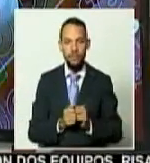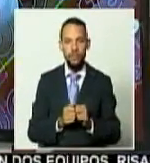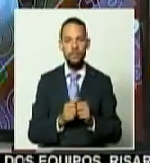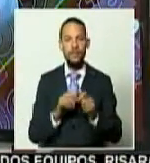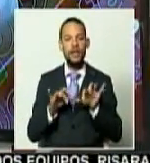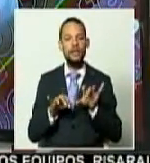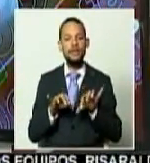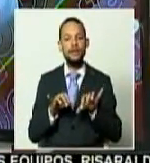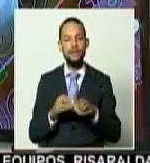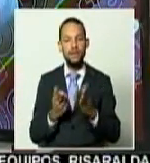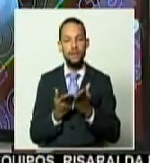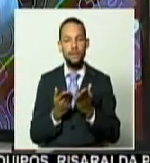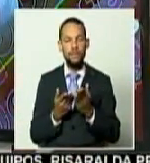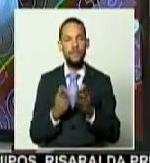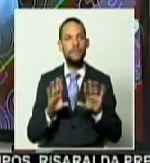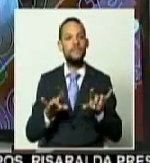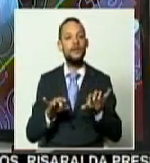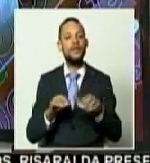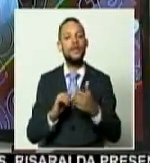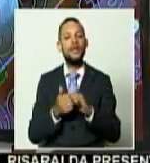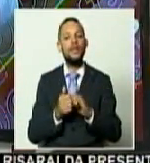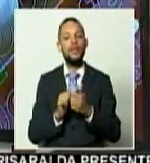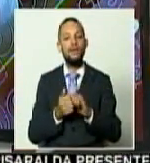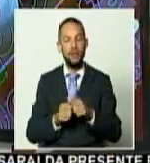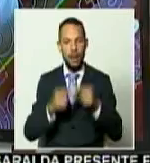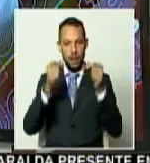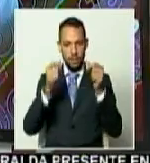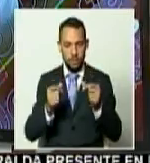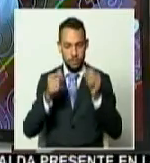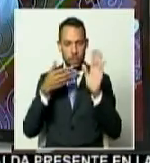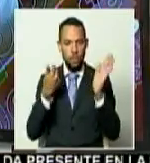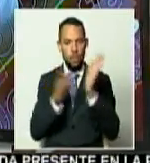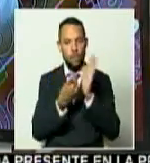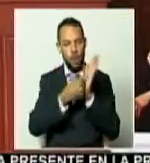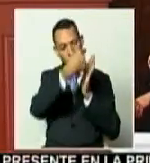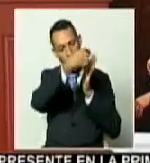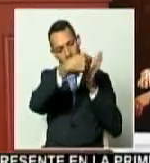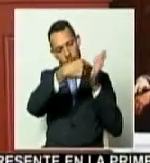realizó esta mañana el rendimiento de cuentas ante la Asamblea Departamental.